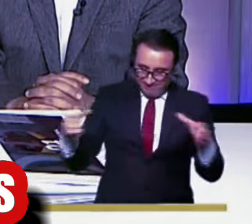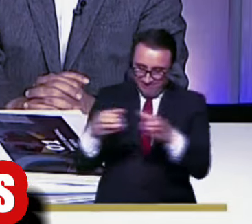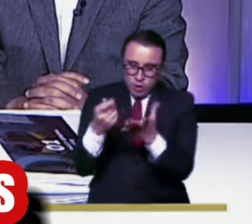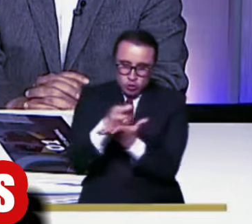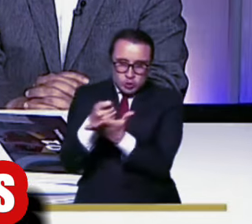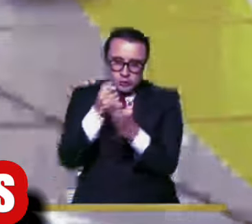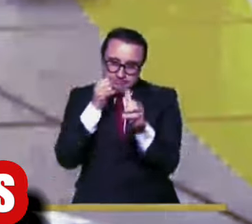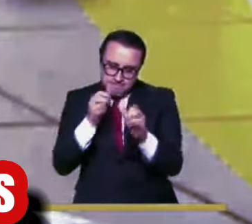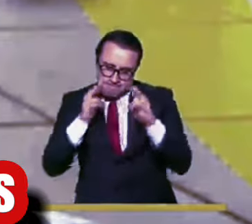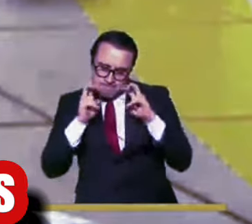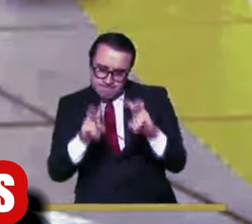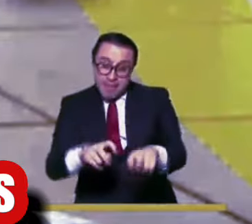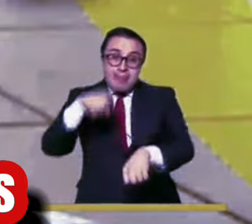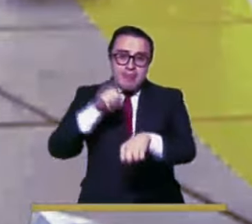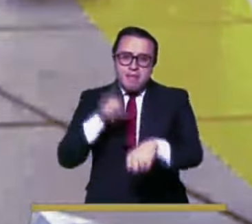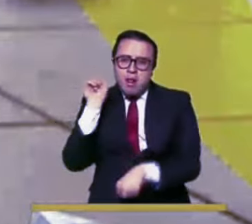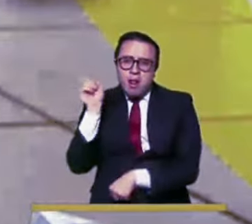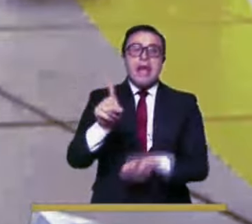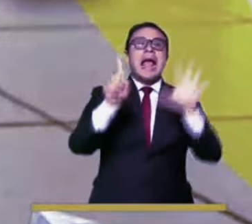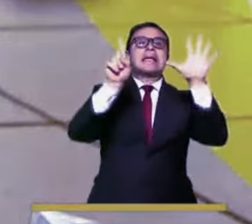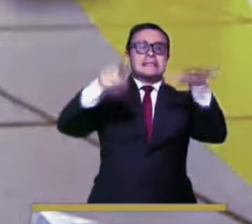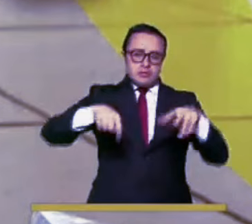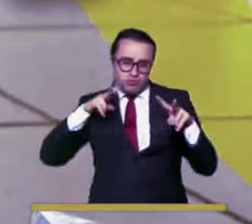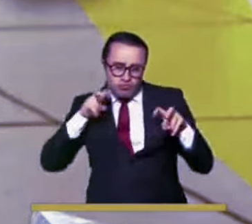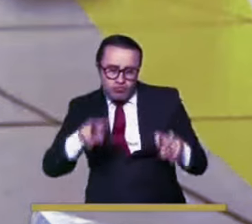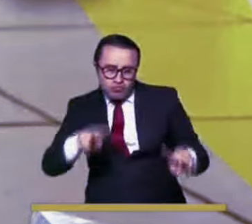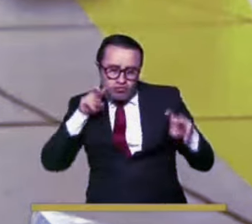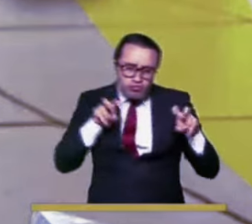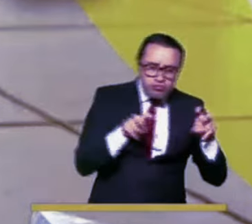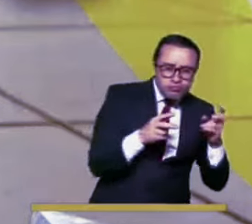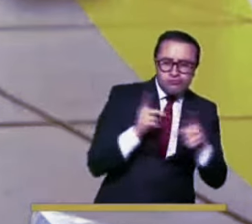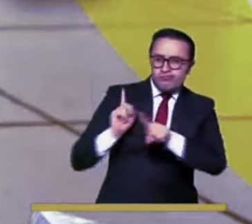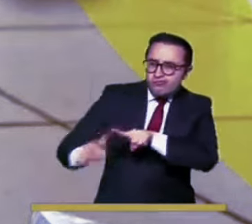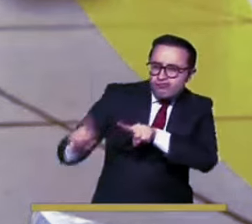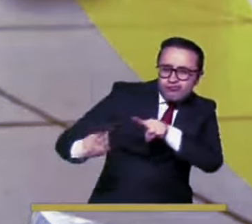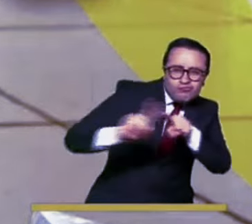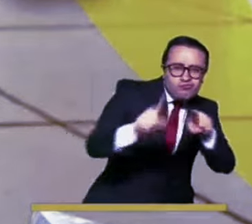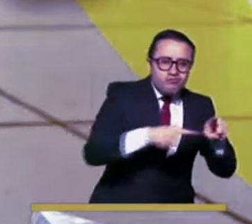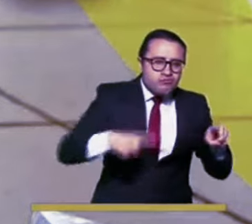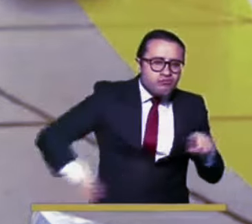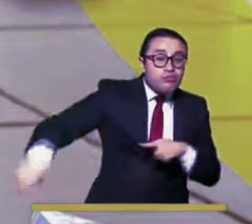se desarrolló durante más de 6 meses y se evaluaron